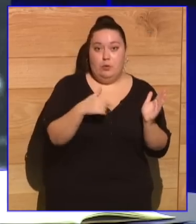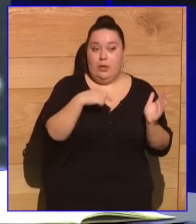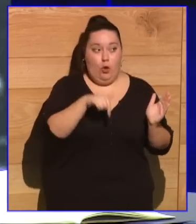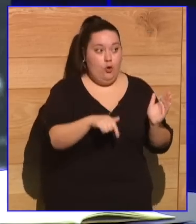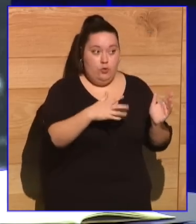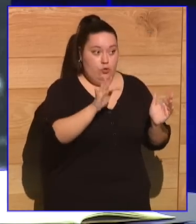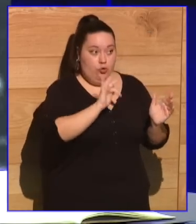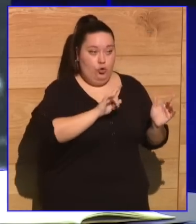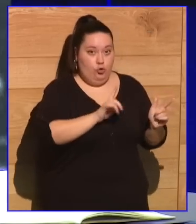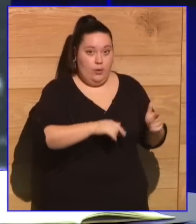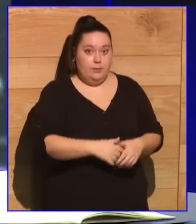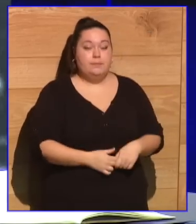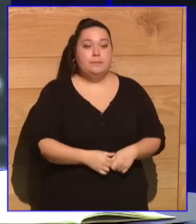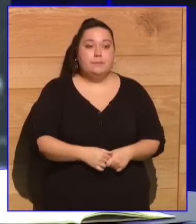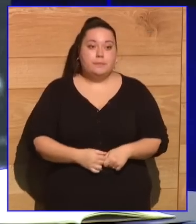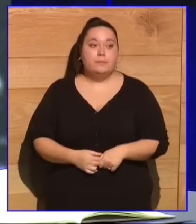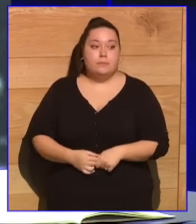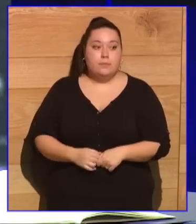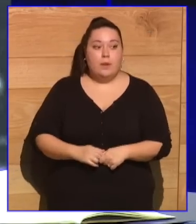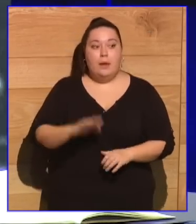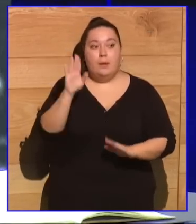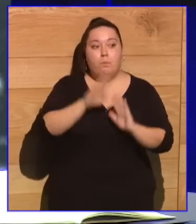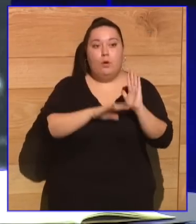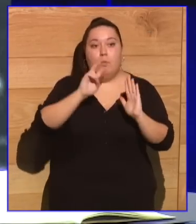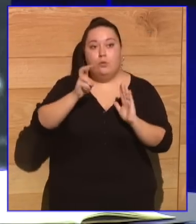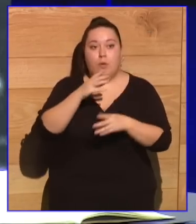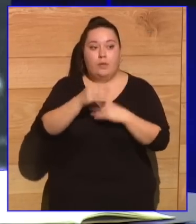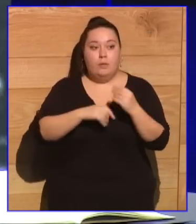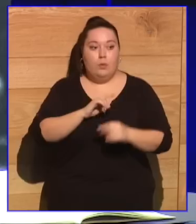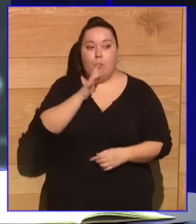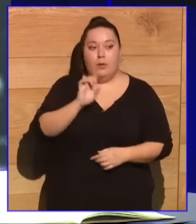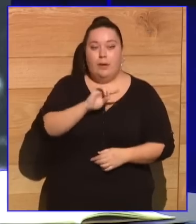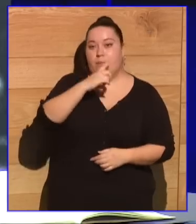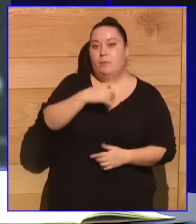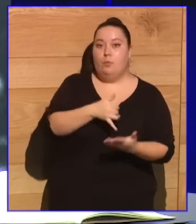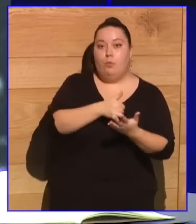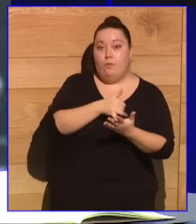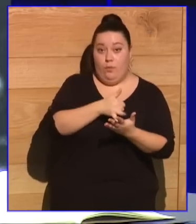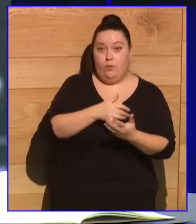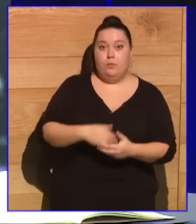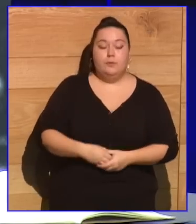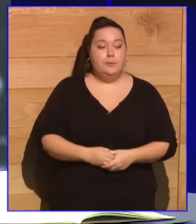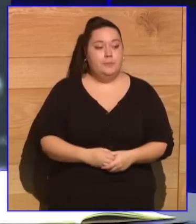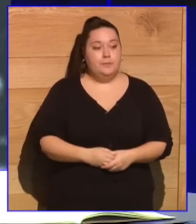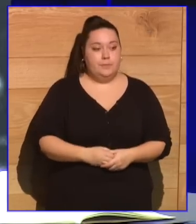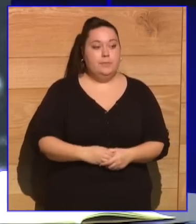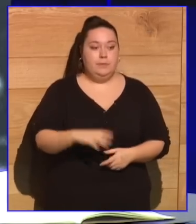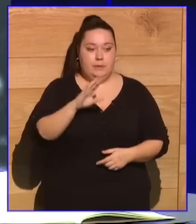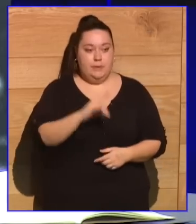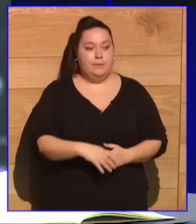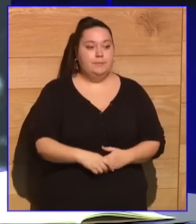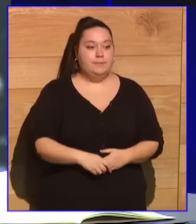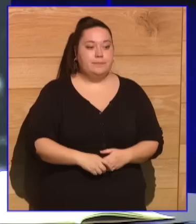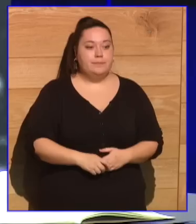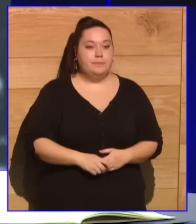Juan. Yo qué sé. Oye, ¿hacemos otro programa de Batman? Que yo creo el primero se quedó. Quedó flojete. Vamos a... Ya tiraremos, sí. lo habéis